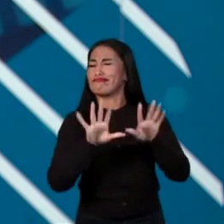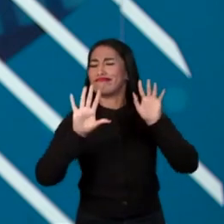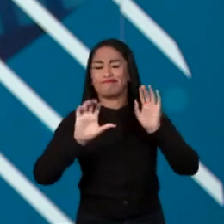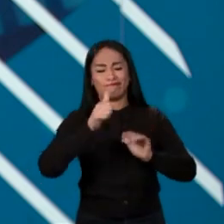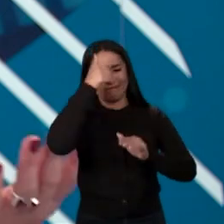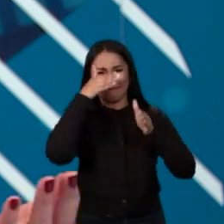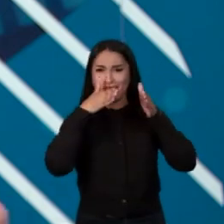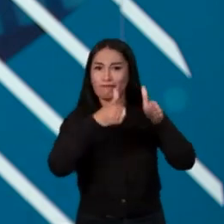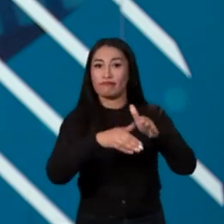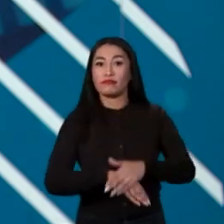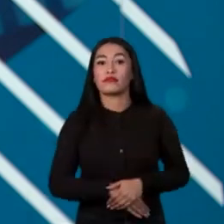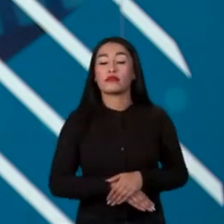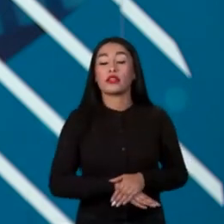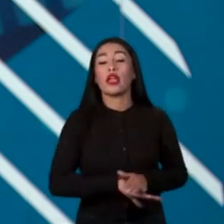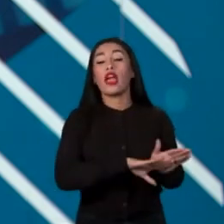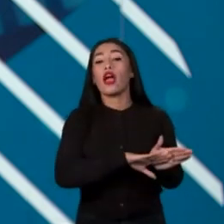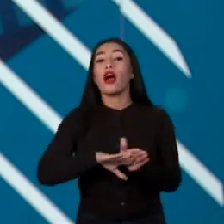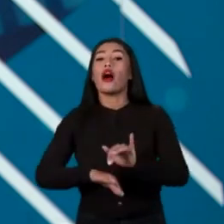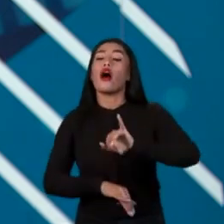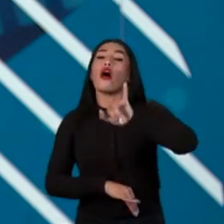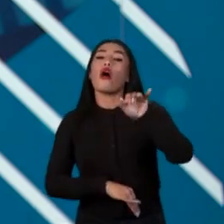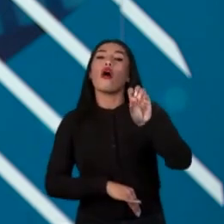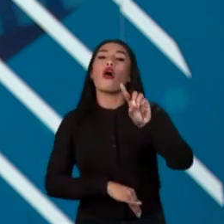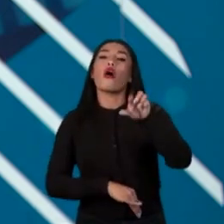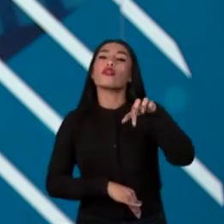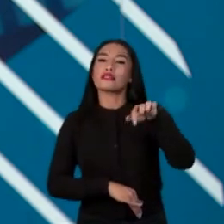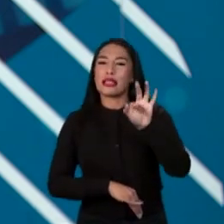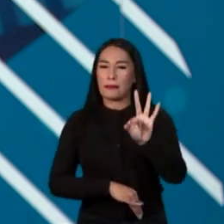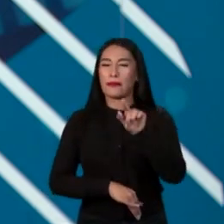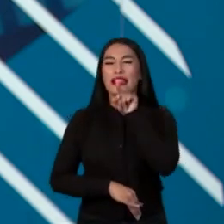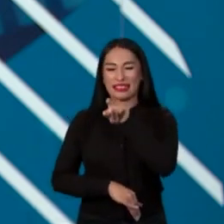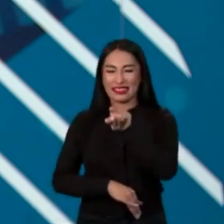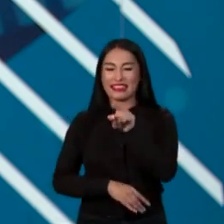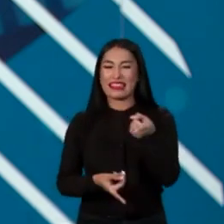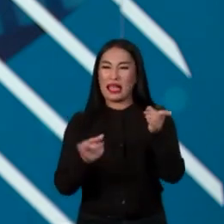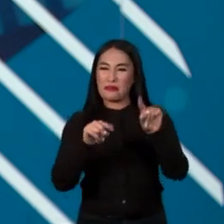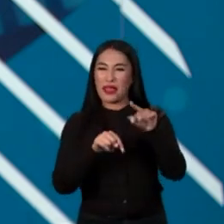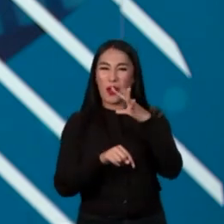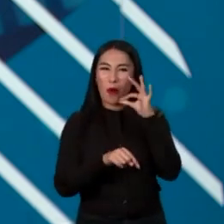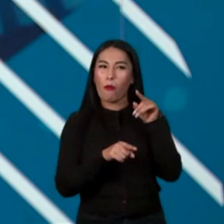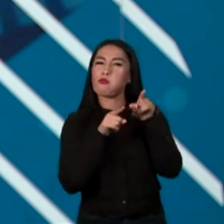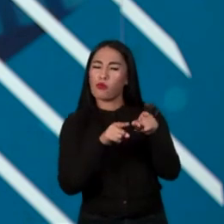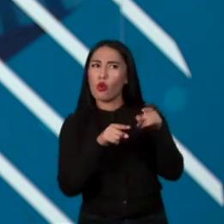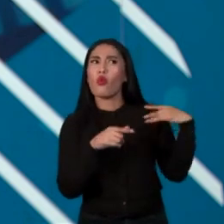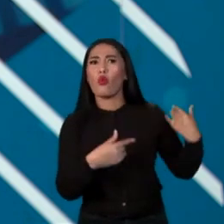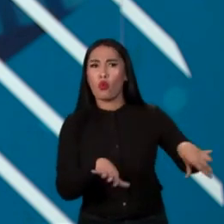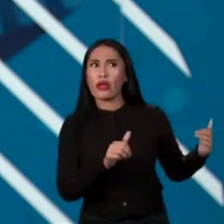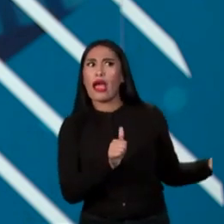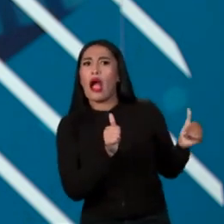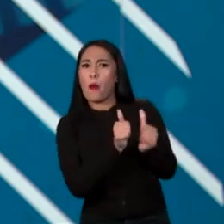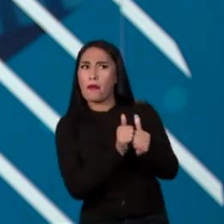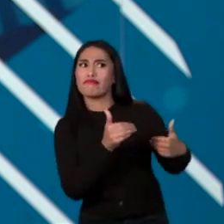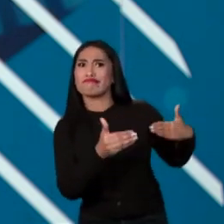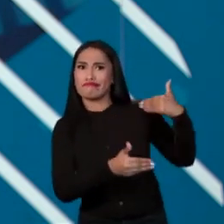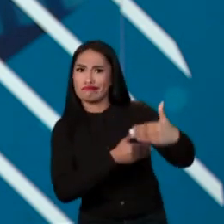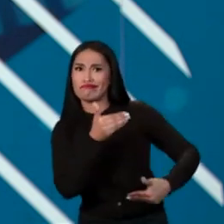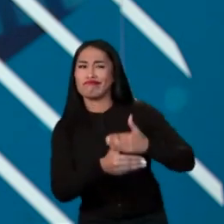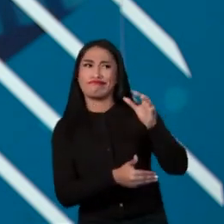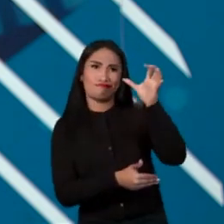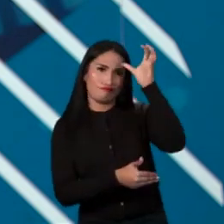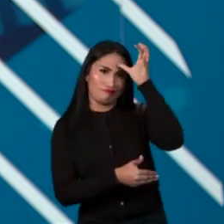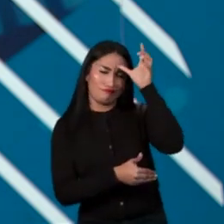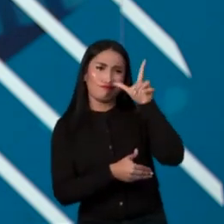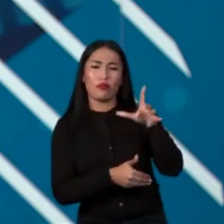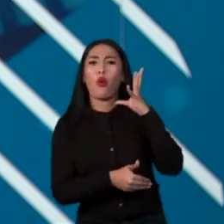Joseph Duarte, muchos de ustedes lo conocen, nos ha venido acompañando también en procesos importantes en todo